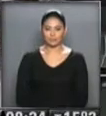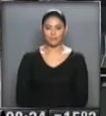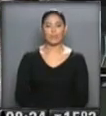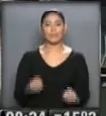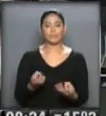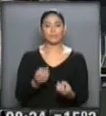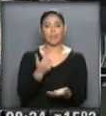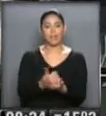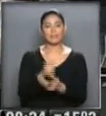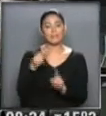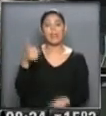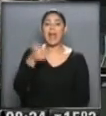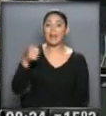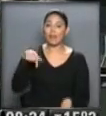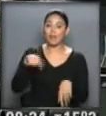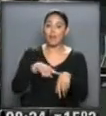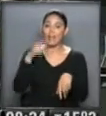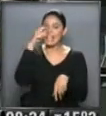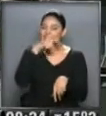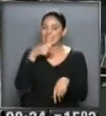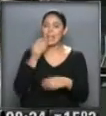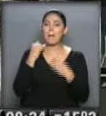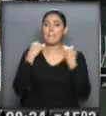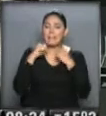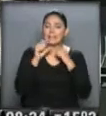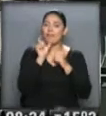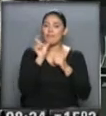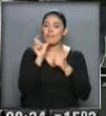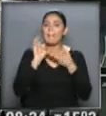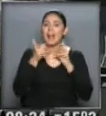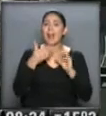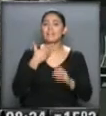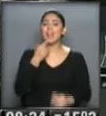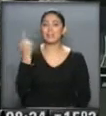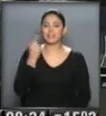Bien por Marisa Monte y por Alejo, que desde las 7 estaba practicando la pronunciación. ¿Eh? Impresionante,